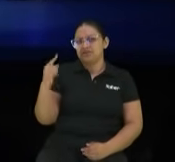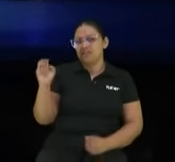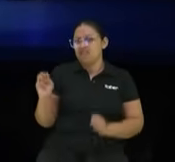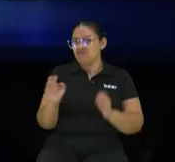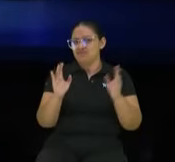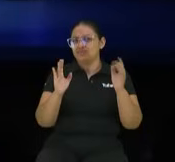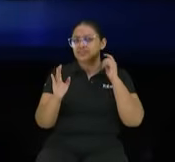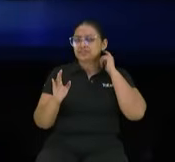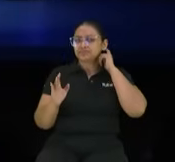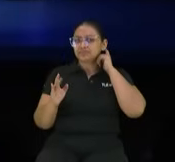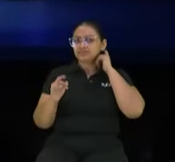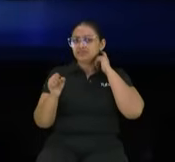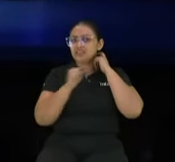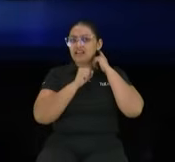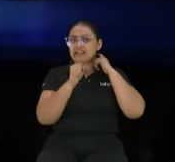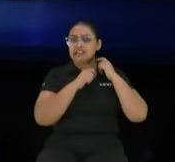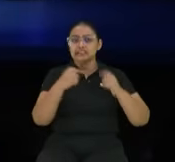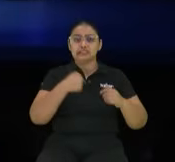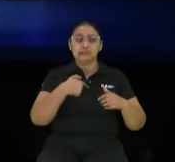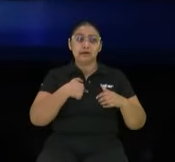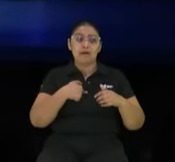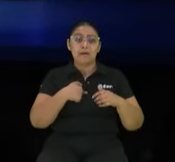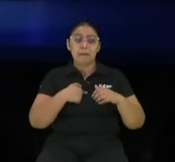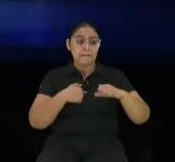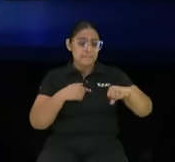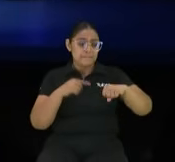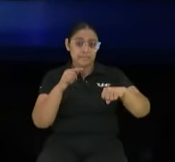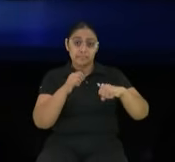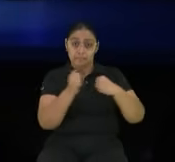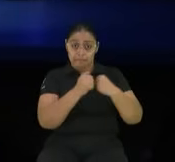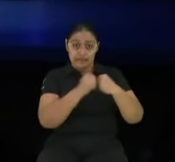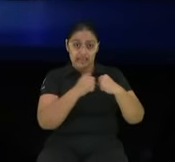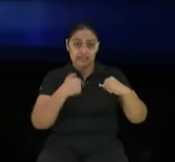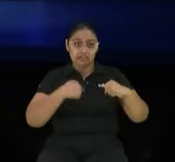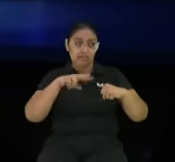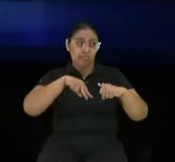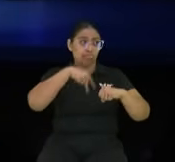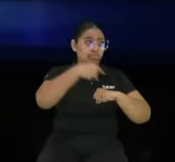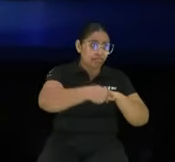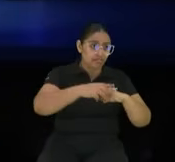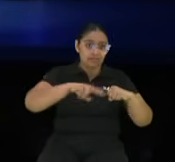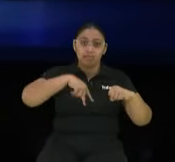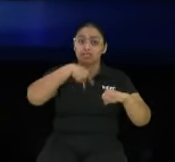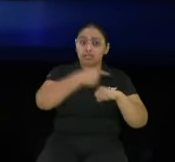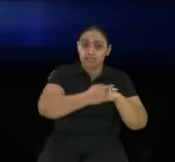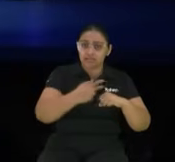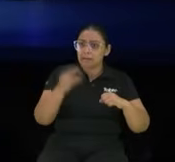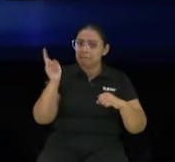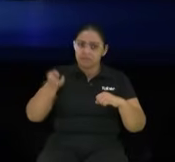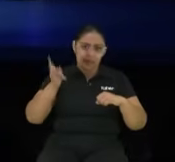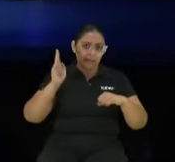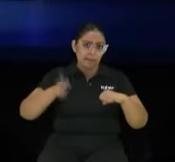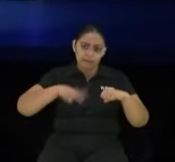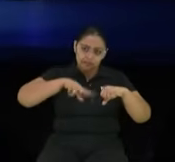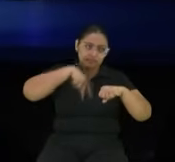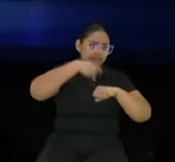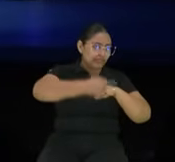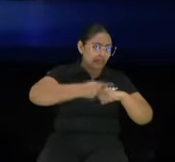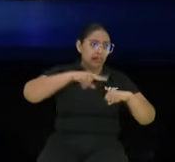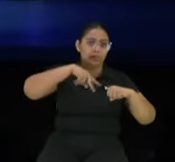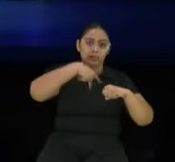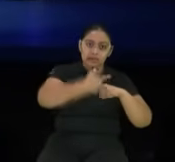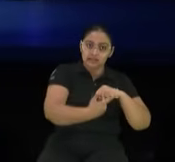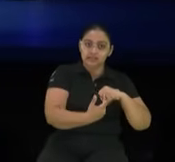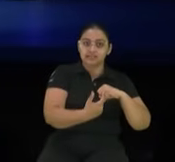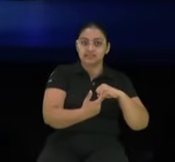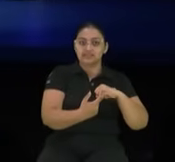nuevo Oigan Los Hermanos qué terrible padre Manda juego